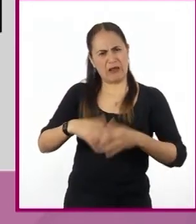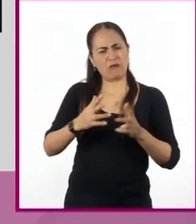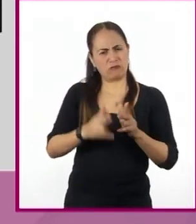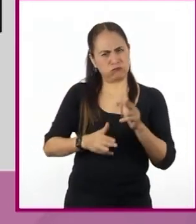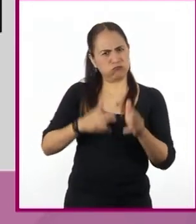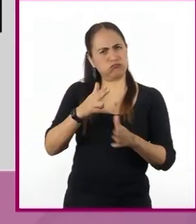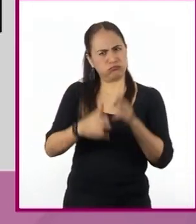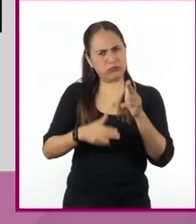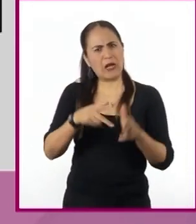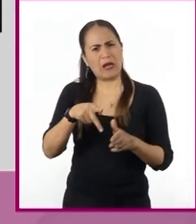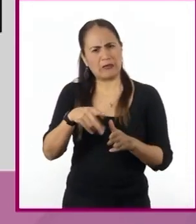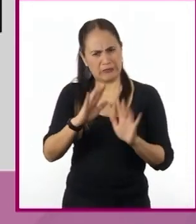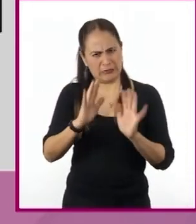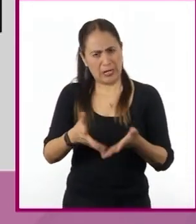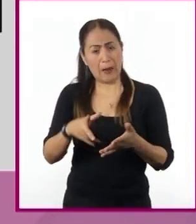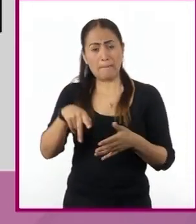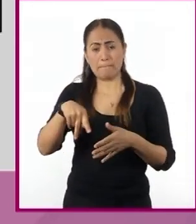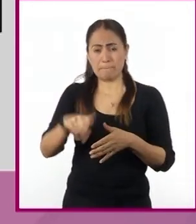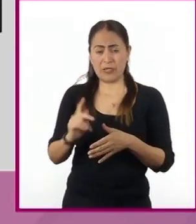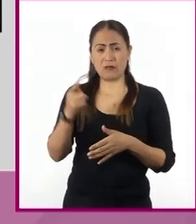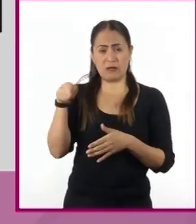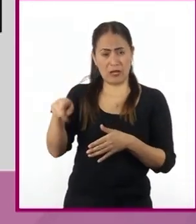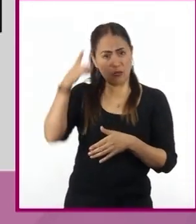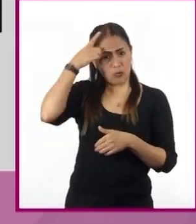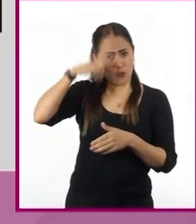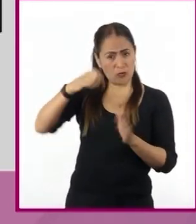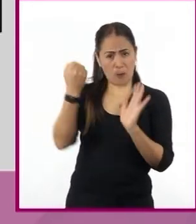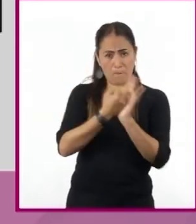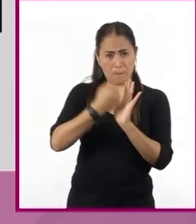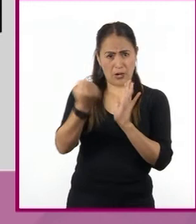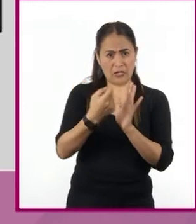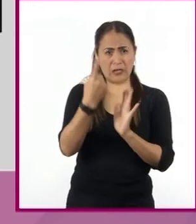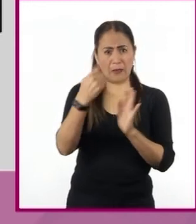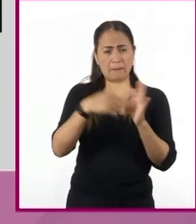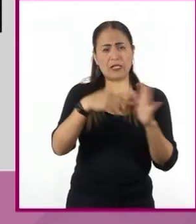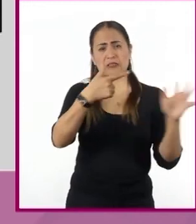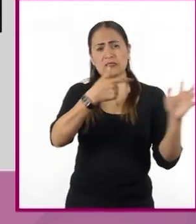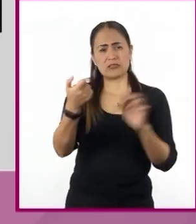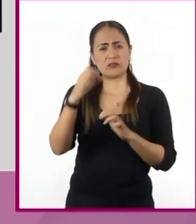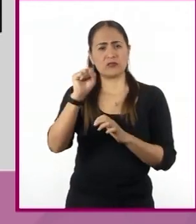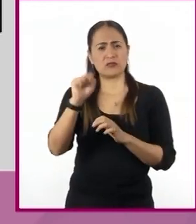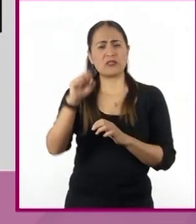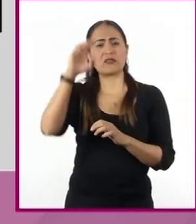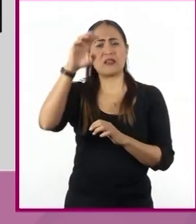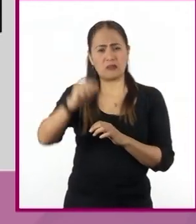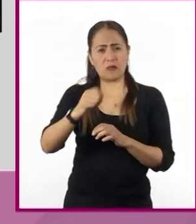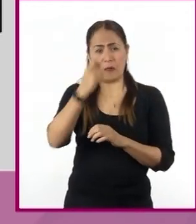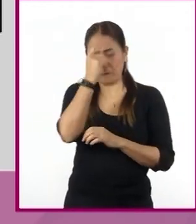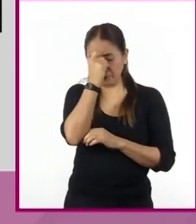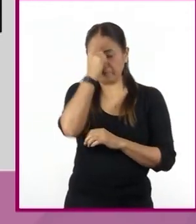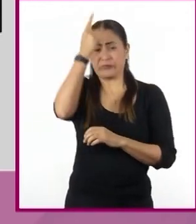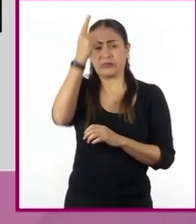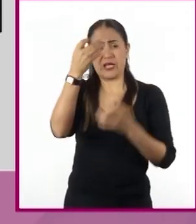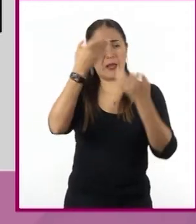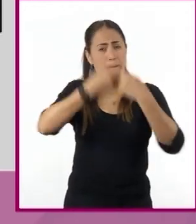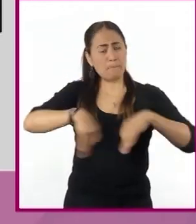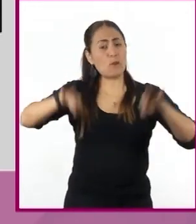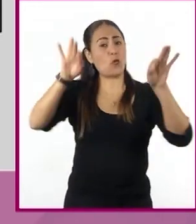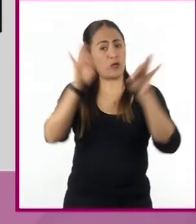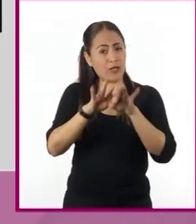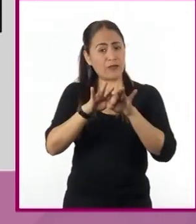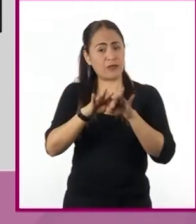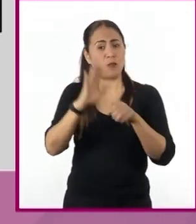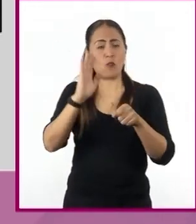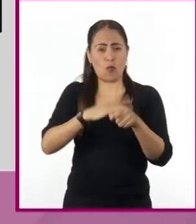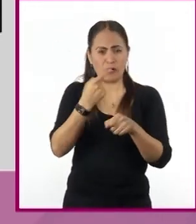inventado, y él la patentó en 1769. Fue un invento sumamente importante porque con